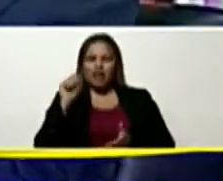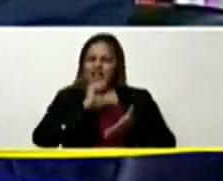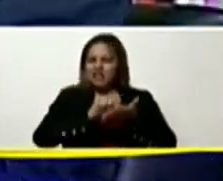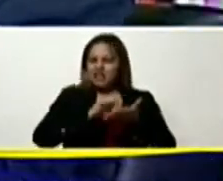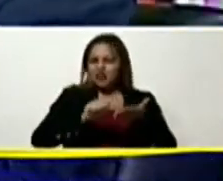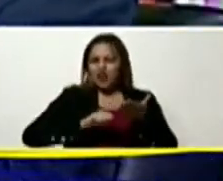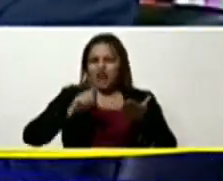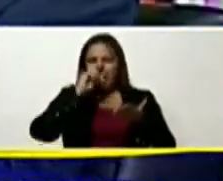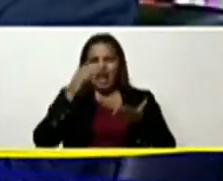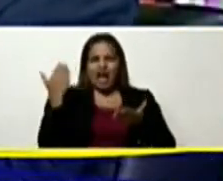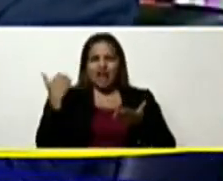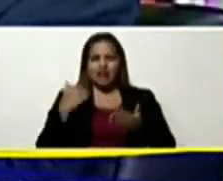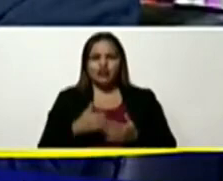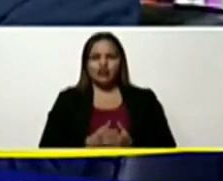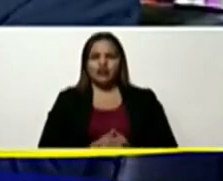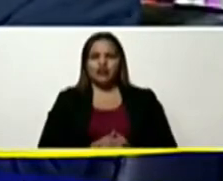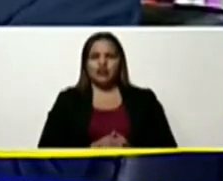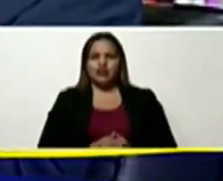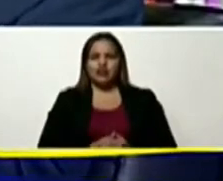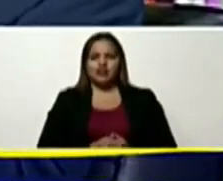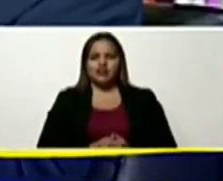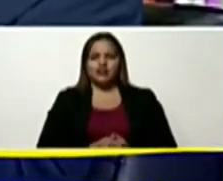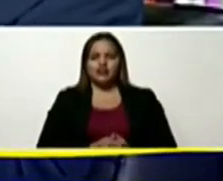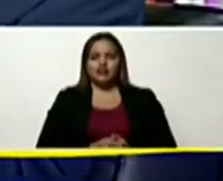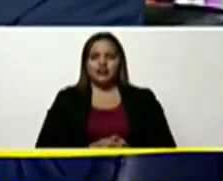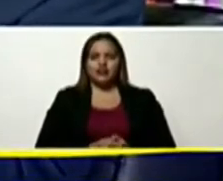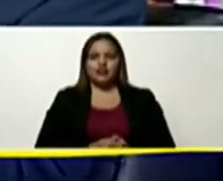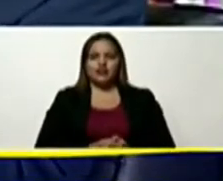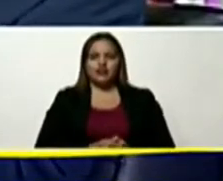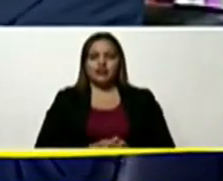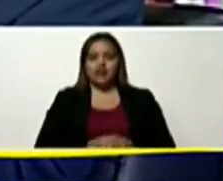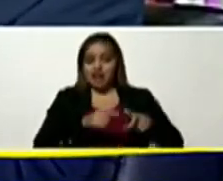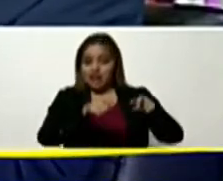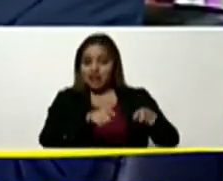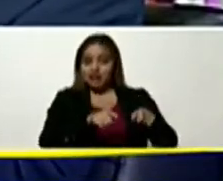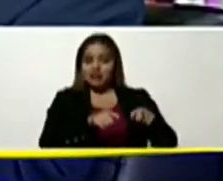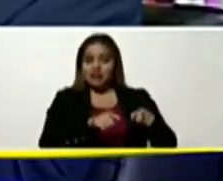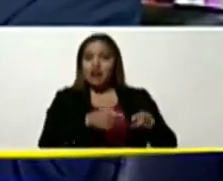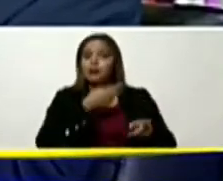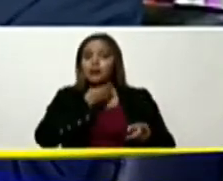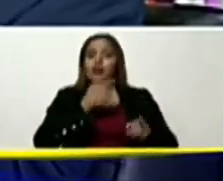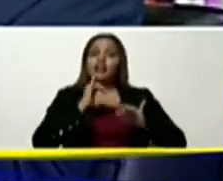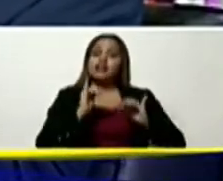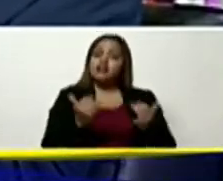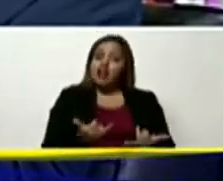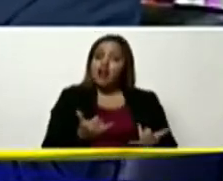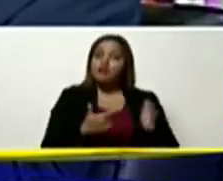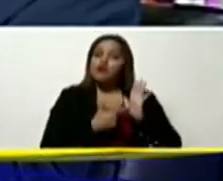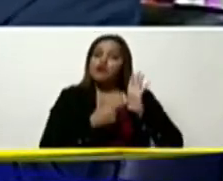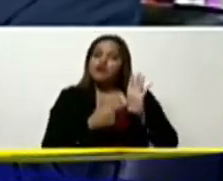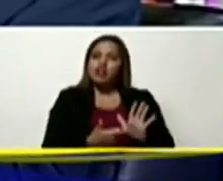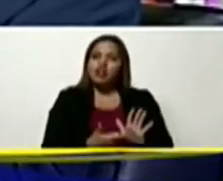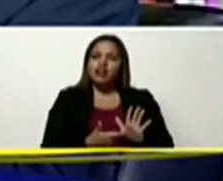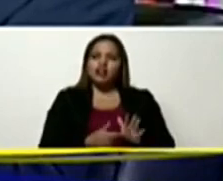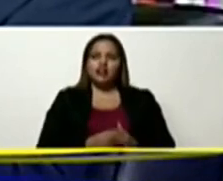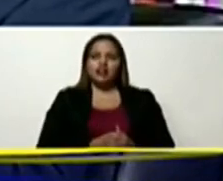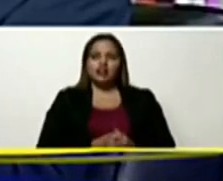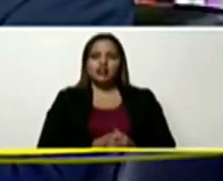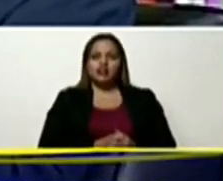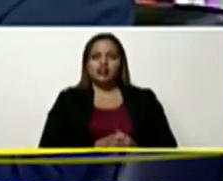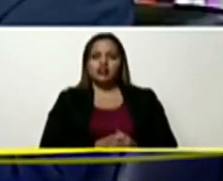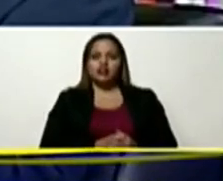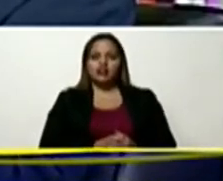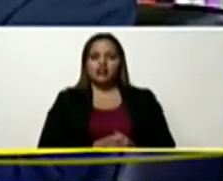época en que él ya mostraba los visos de